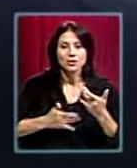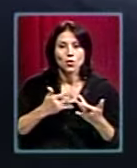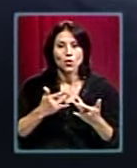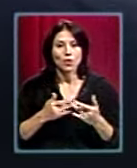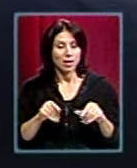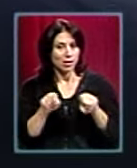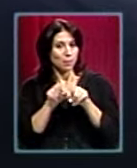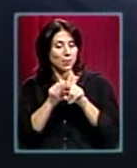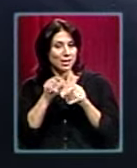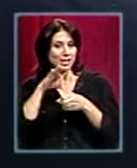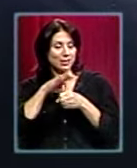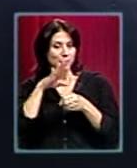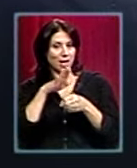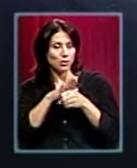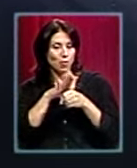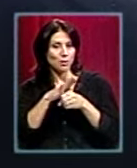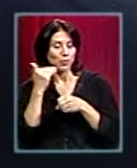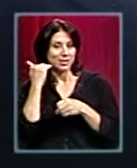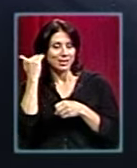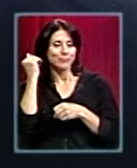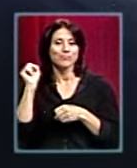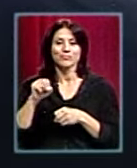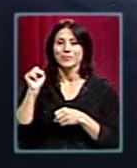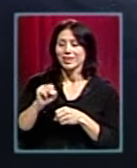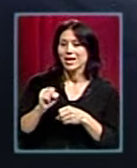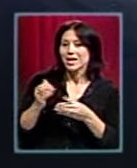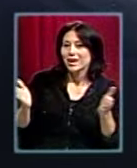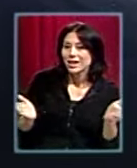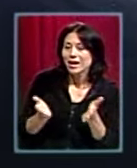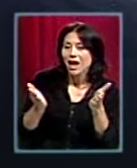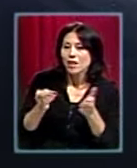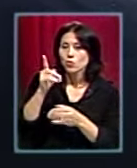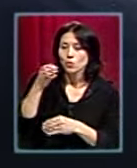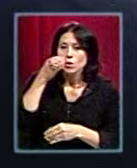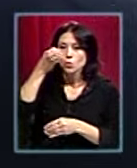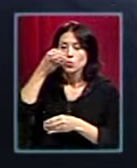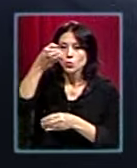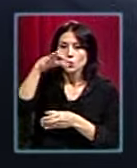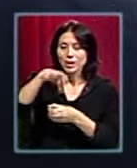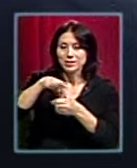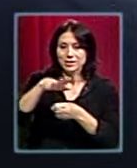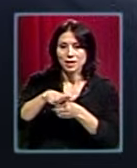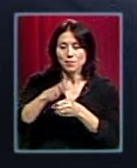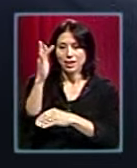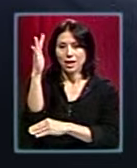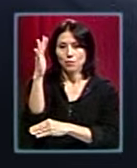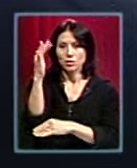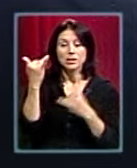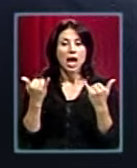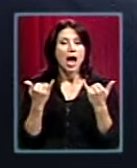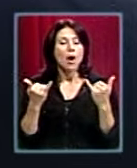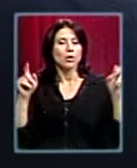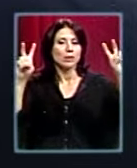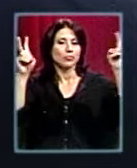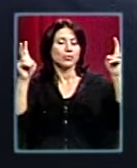cabeza de exacto, la gente. Ir creando toda una cultura de siembra de árboles, ¿verdad? Ahora, carbono